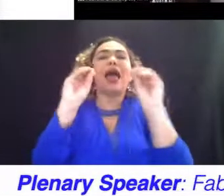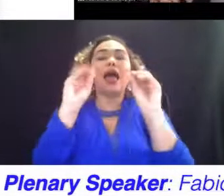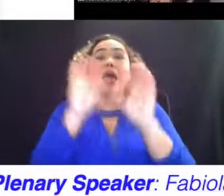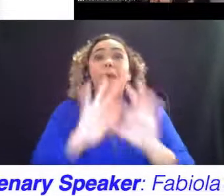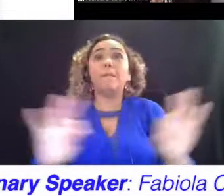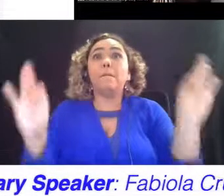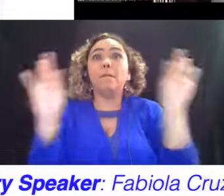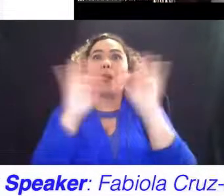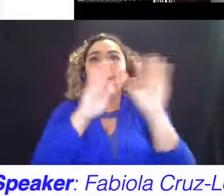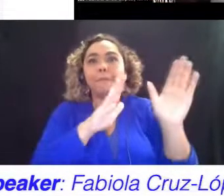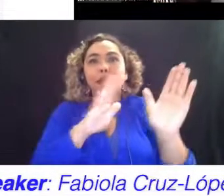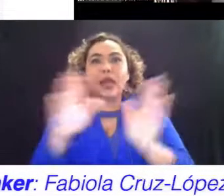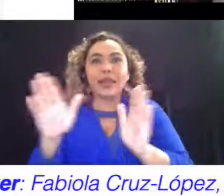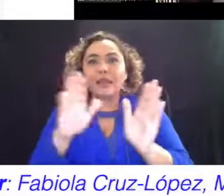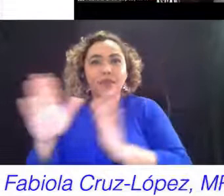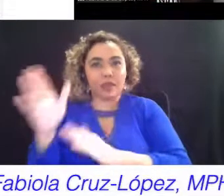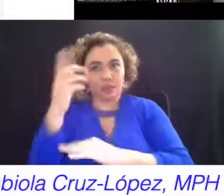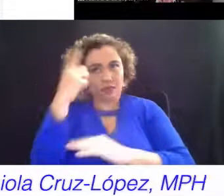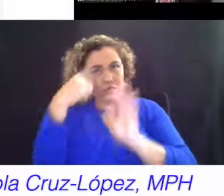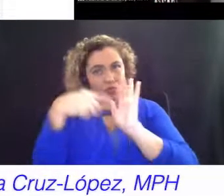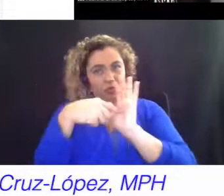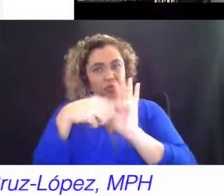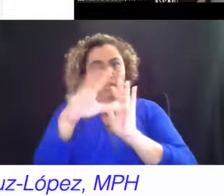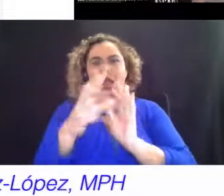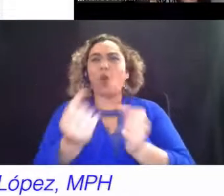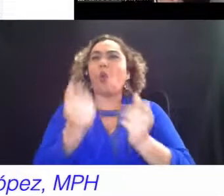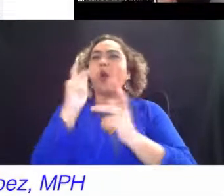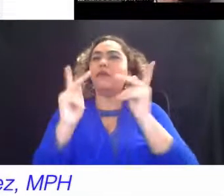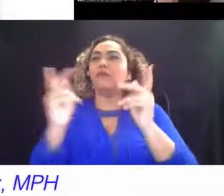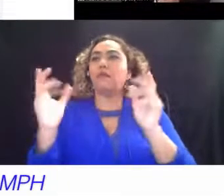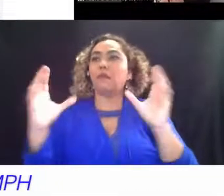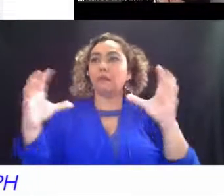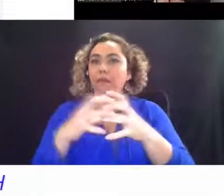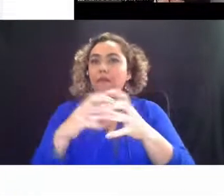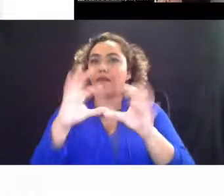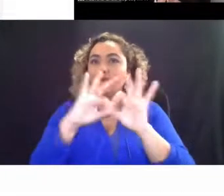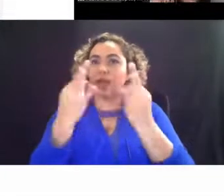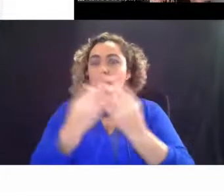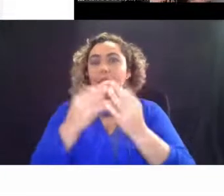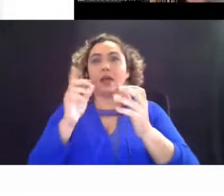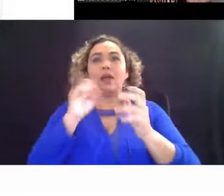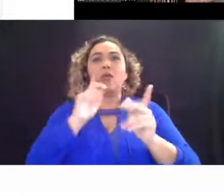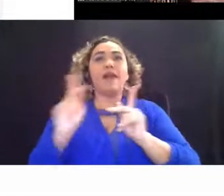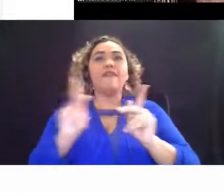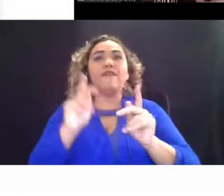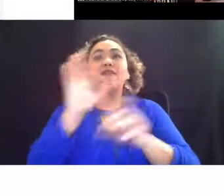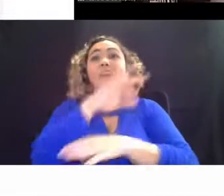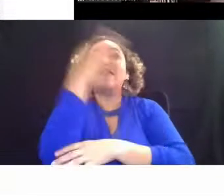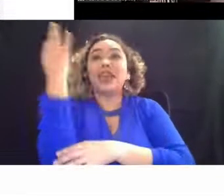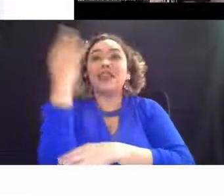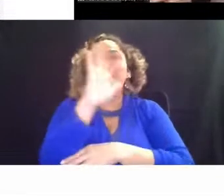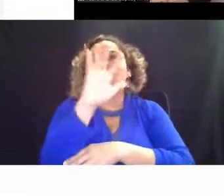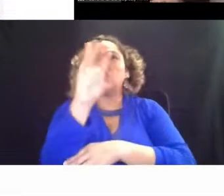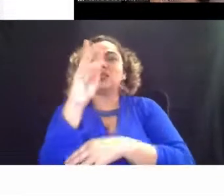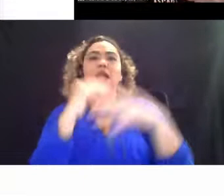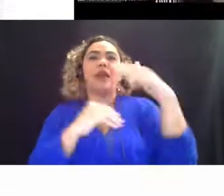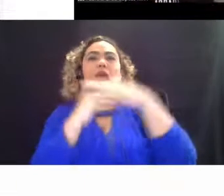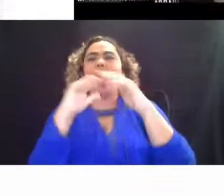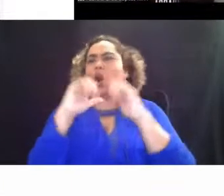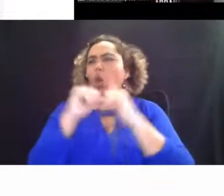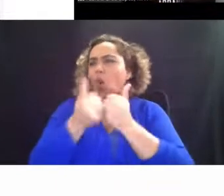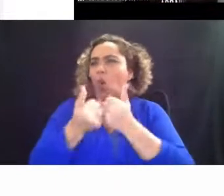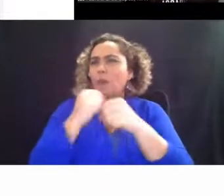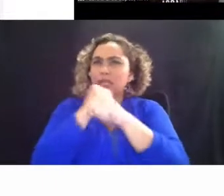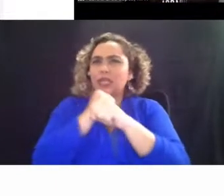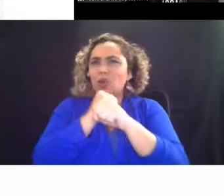importancia de planificar. ¿Cuántos familiares se pueden tener en una fiesta? 5, 6 máximo. ¿Cómo vamos a asegurar esas medidas